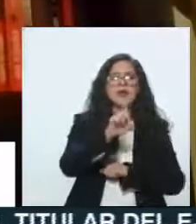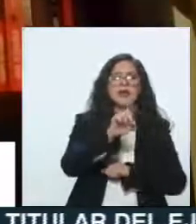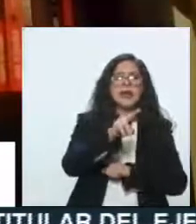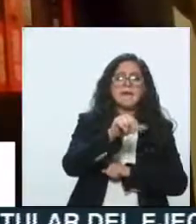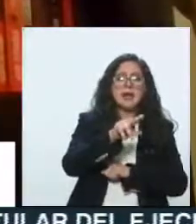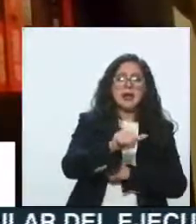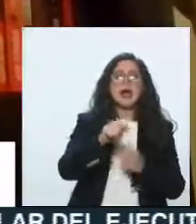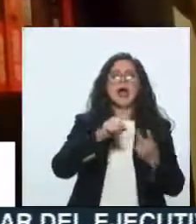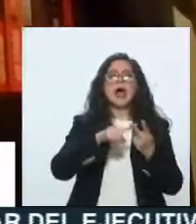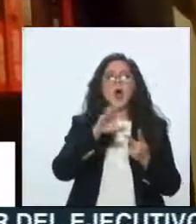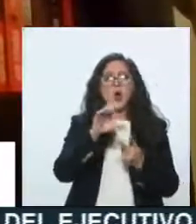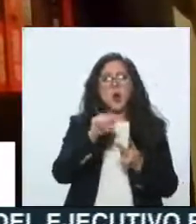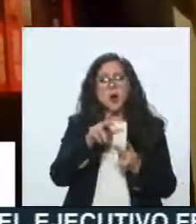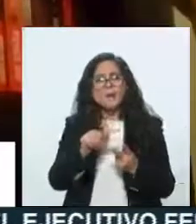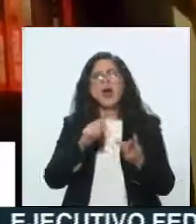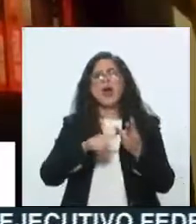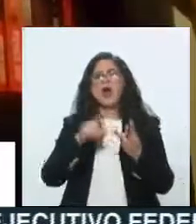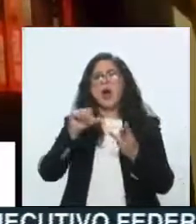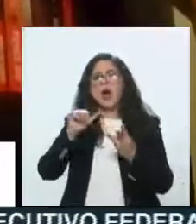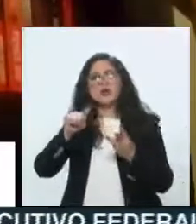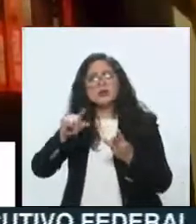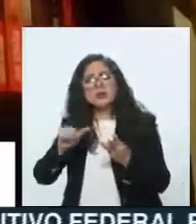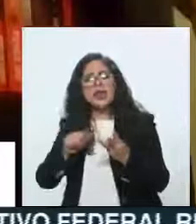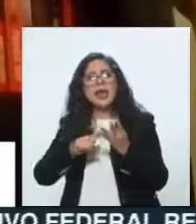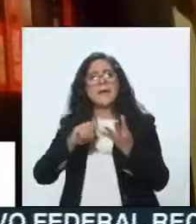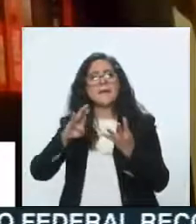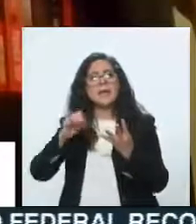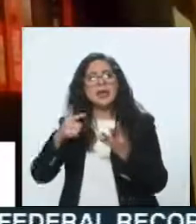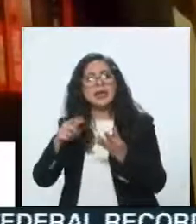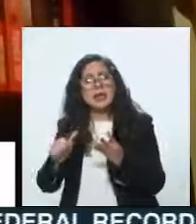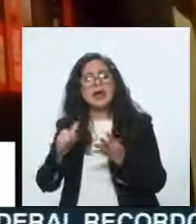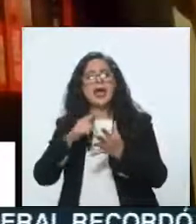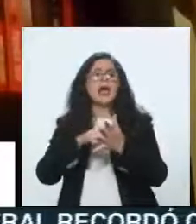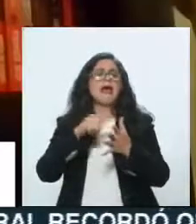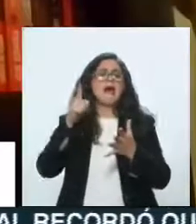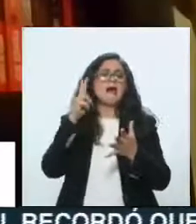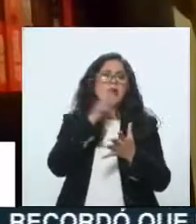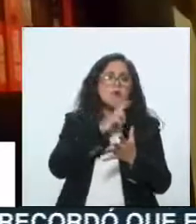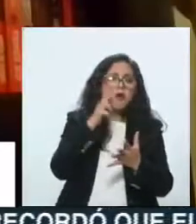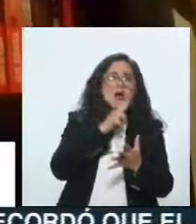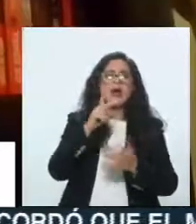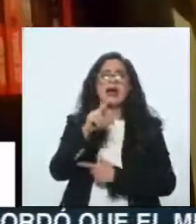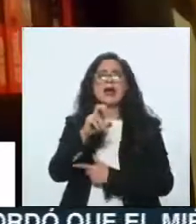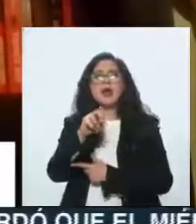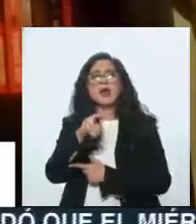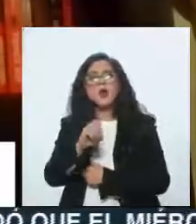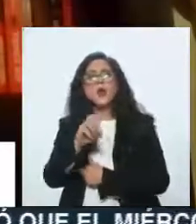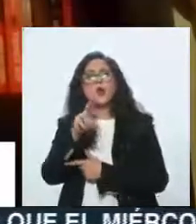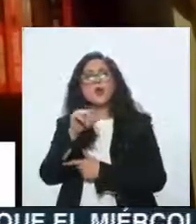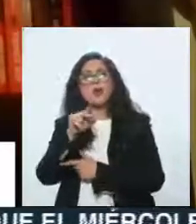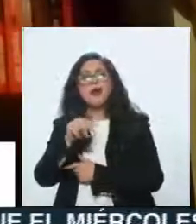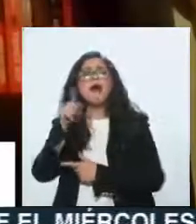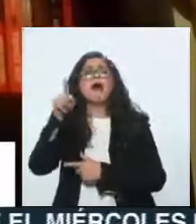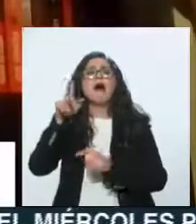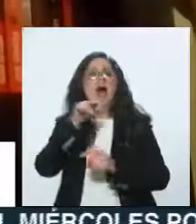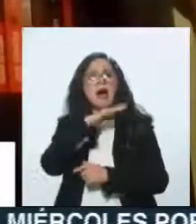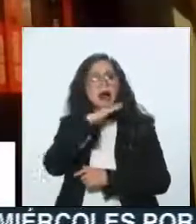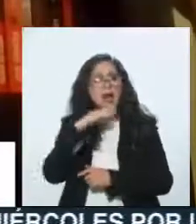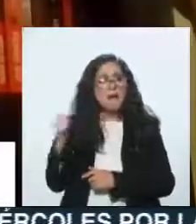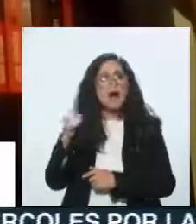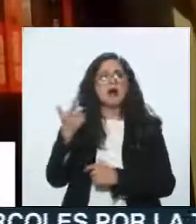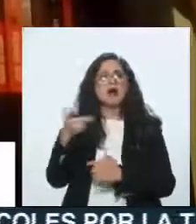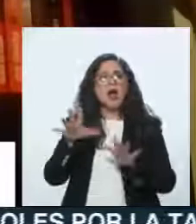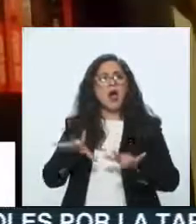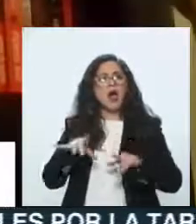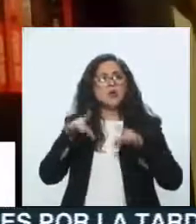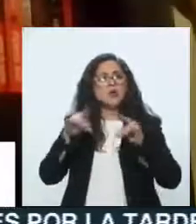países como Austria, Francia, Bélgica, Portugal, Rusia, Suecia, Suiza, Reino Unido, Alemania y Australia han crecido a doble dígito